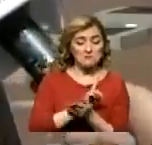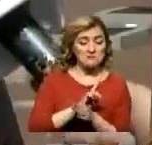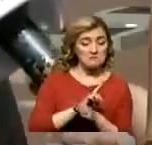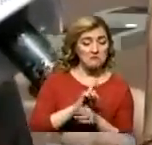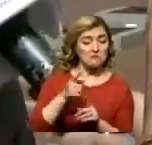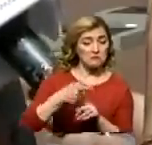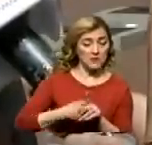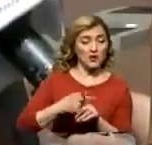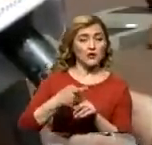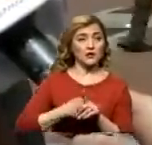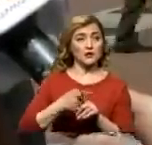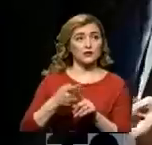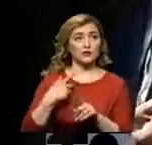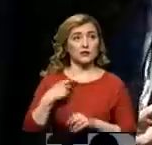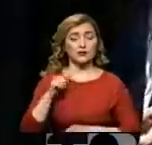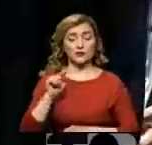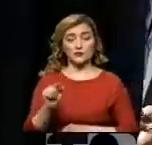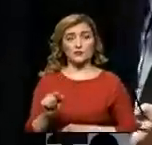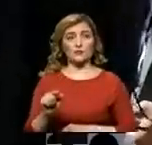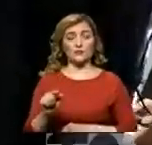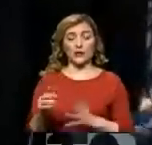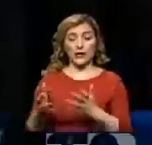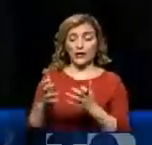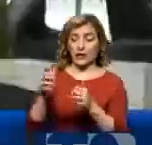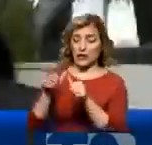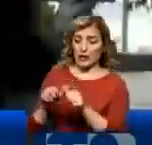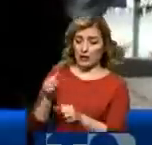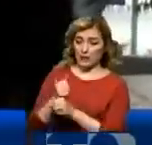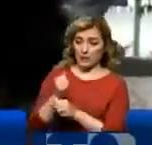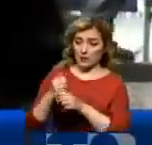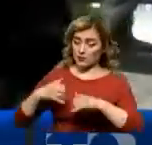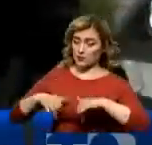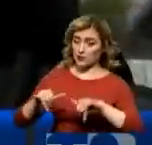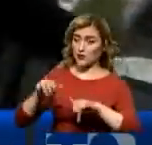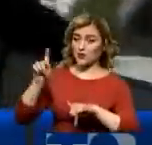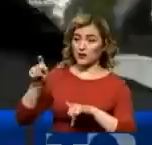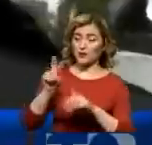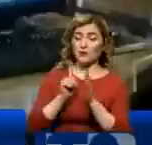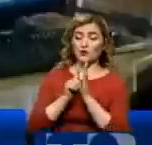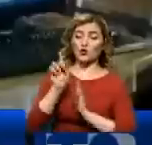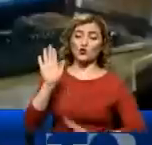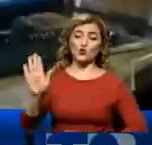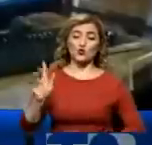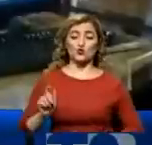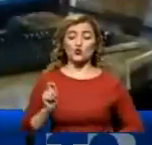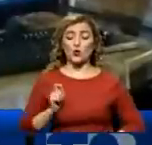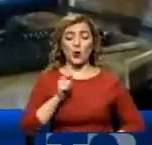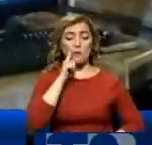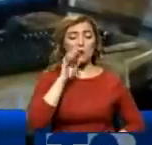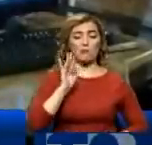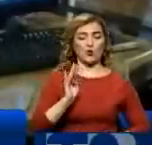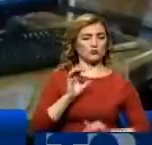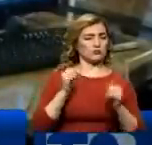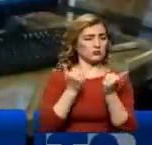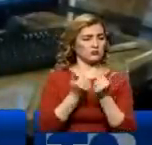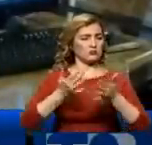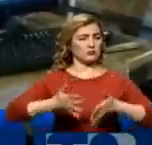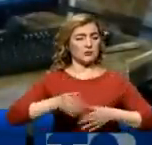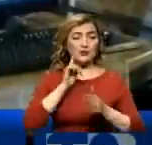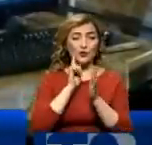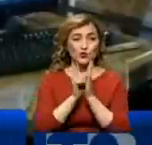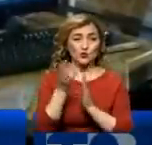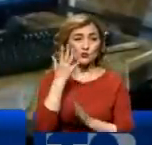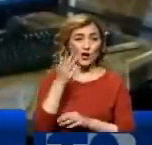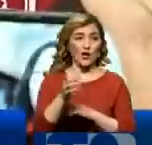del esposo, algo que yo no acepté. Su denuncia reposa en la Fiscalía desde mayo de 2019 y en la Asamblea también la presentó, pero no